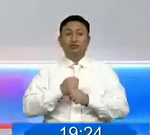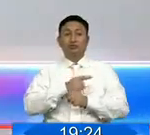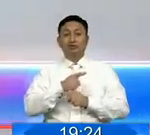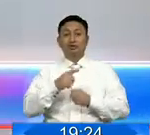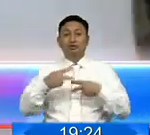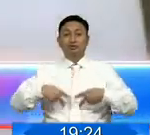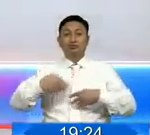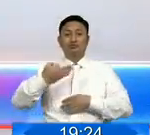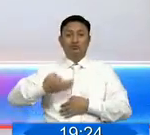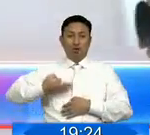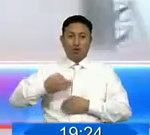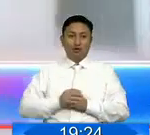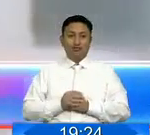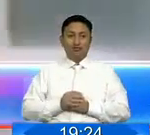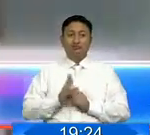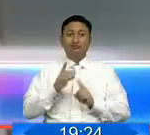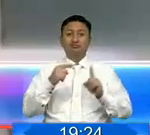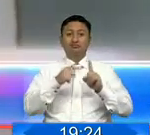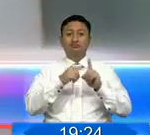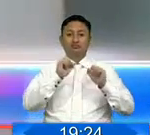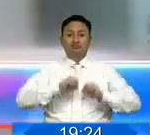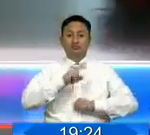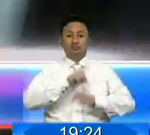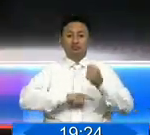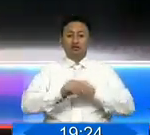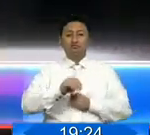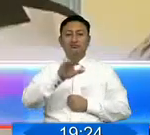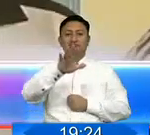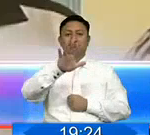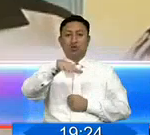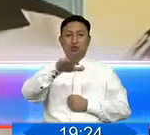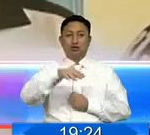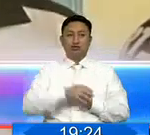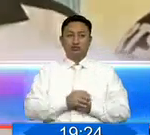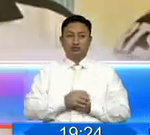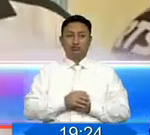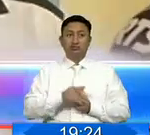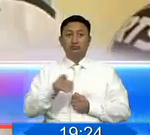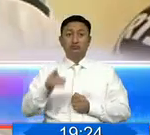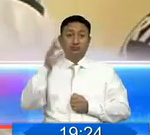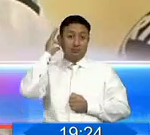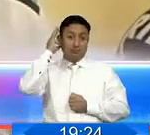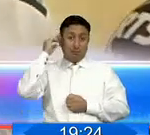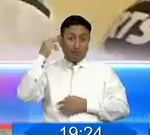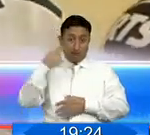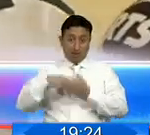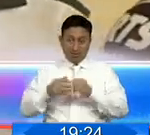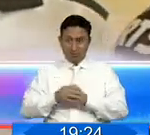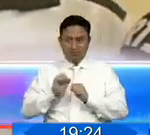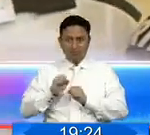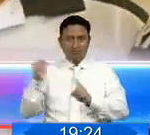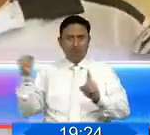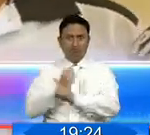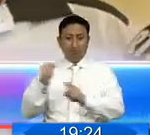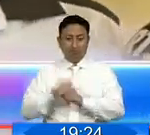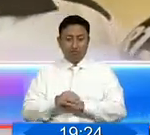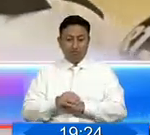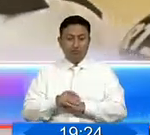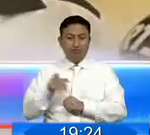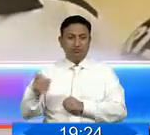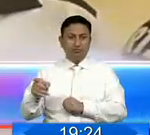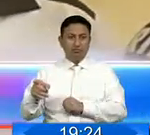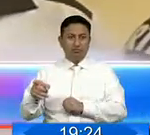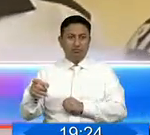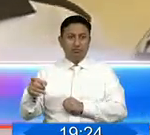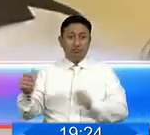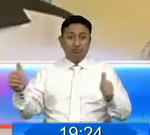Daule. Con el acusado procrearon un bebé de 5 meses. A ella también dicen que la maltrataba, pero porque la verdad es que ella casi no